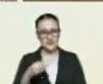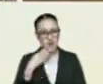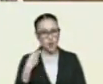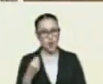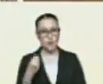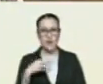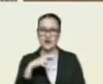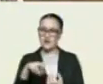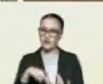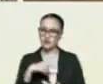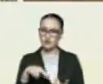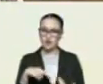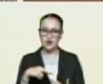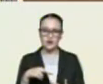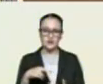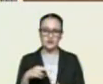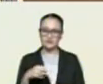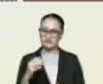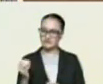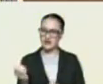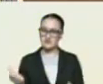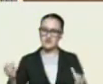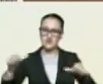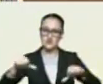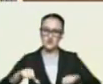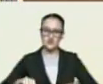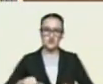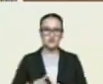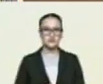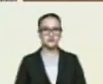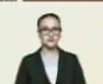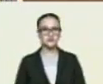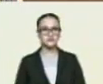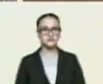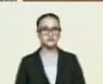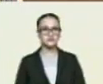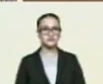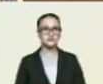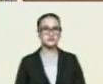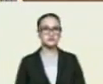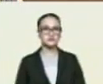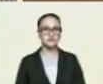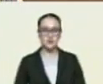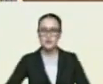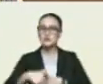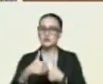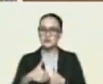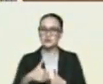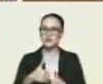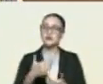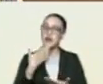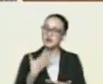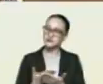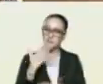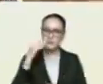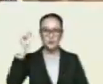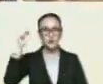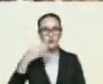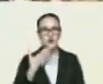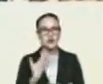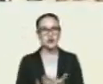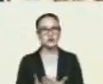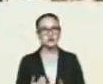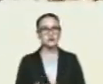joven, les dio contundente derrota en el cuerpo a cuerpo. Un reconocimiento al jefe de Estado, que